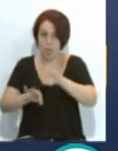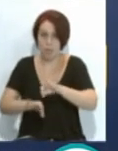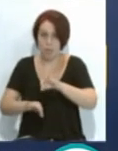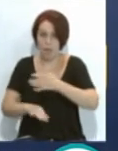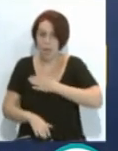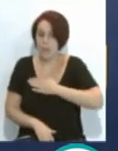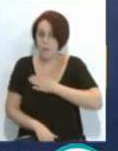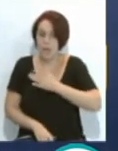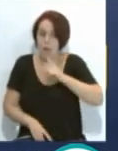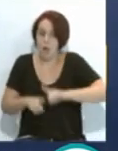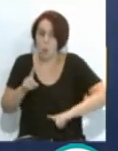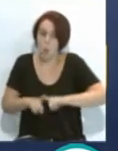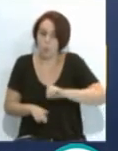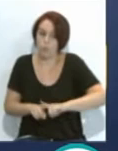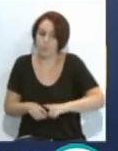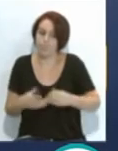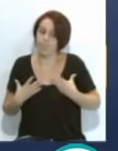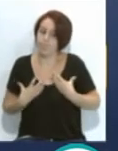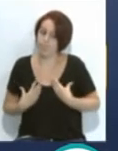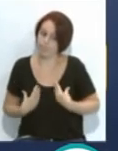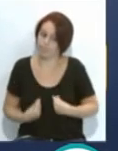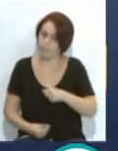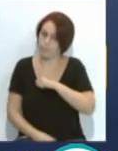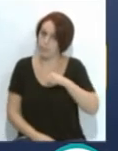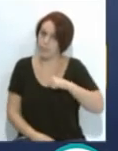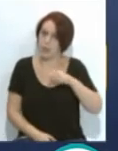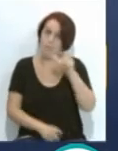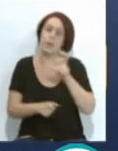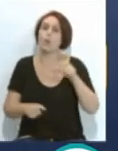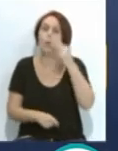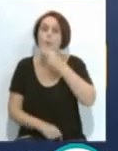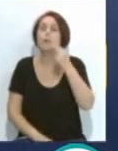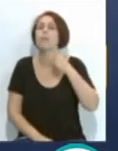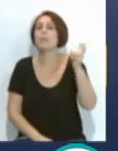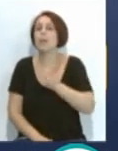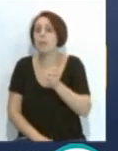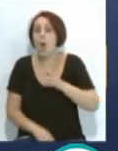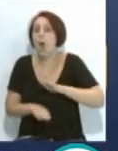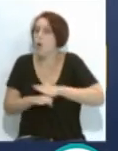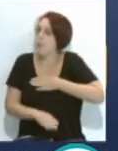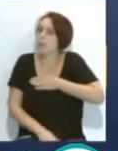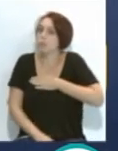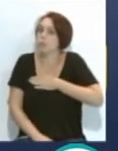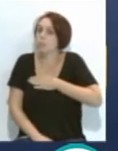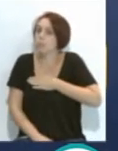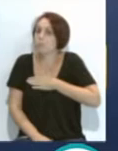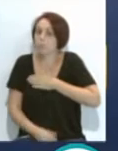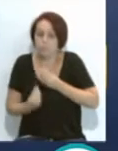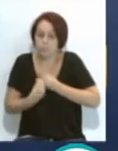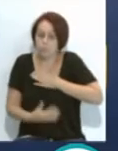mí alguno me ha defraudado personalmente, personas que vinieron comprometidas conmigo y que me han